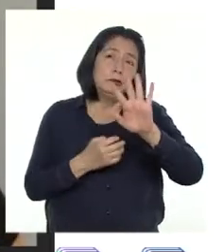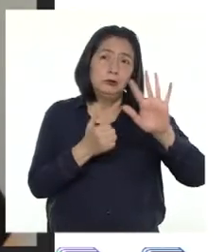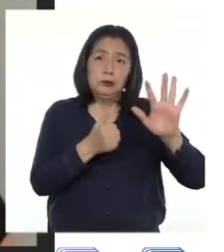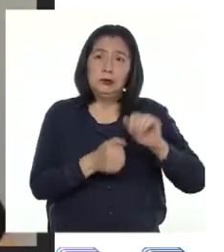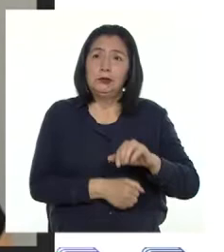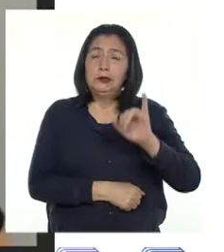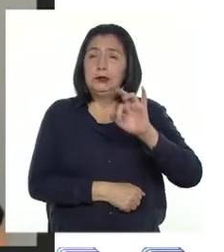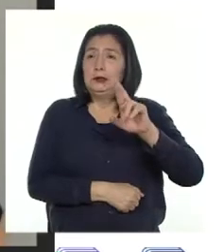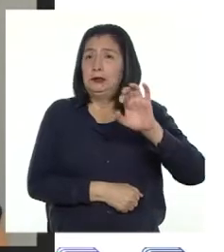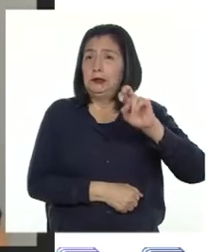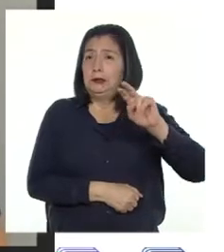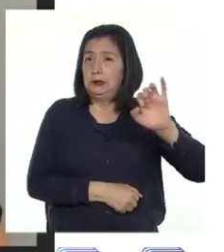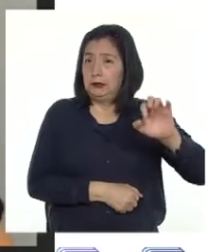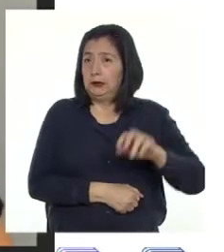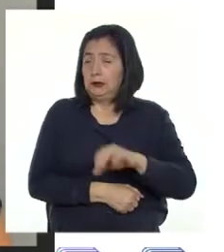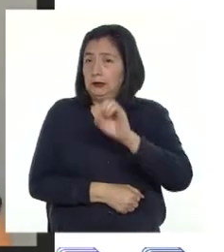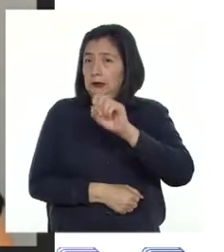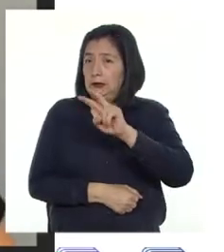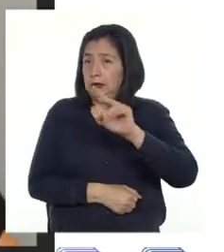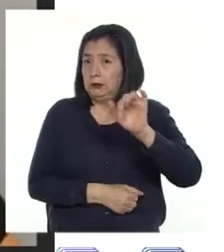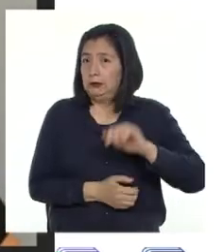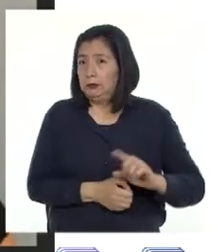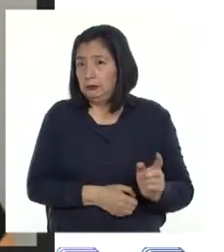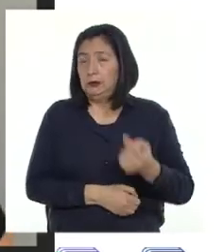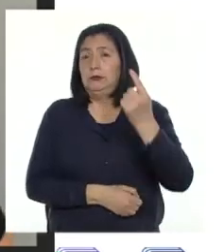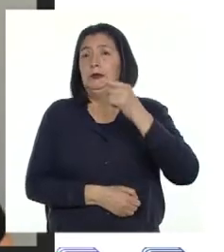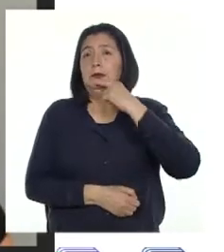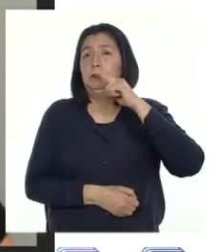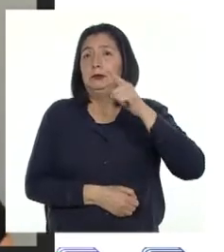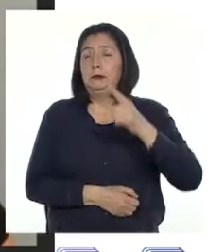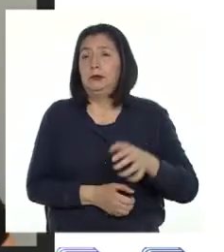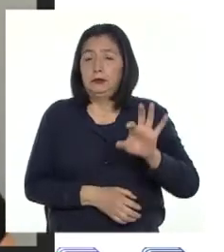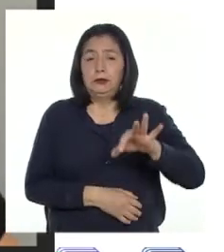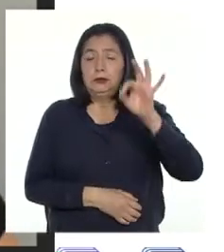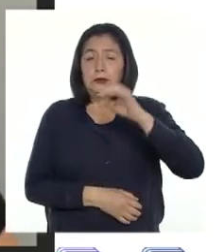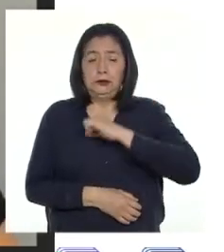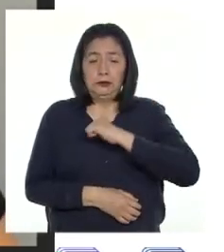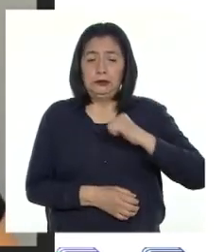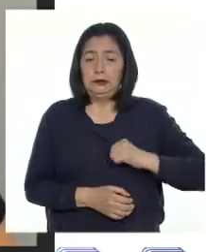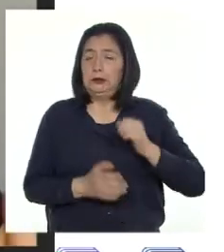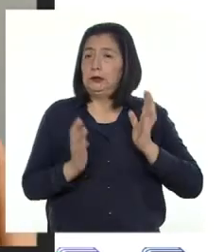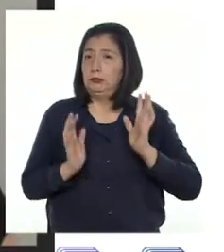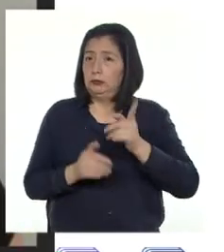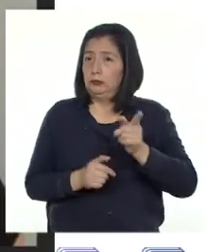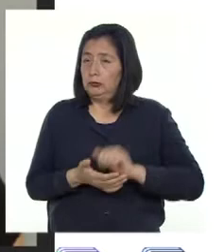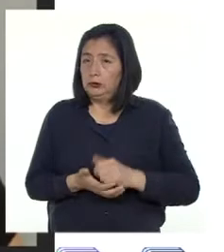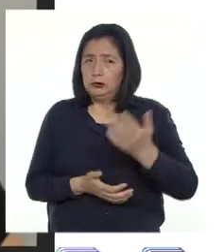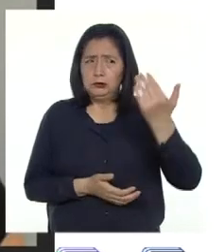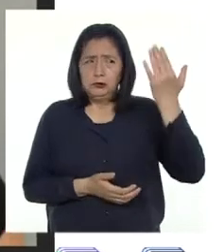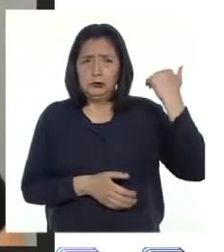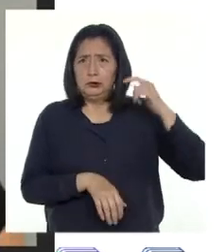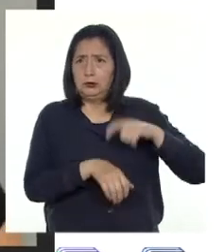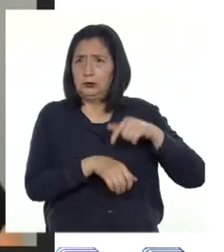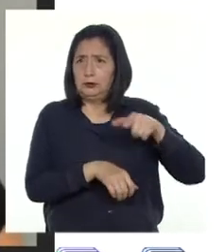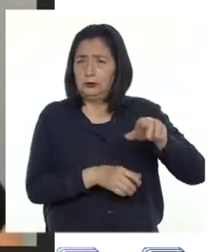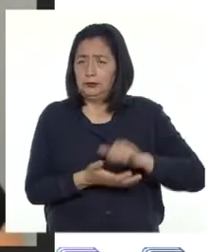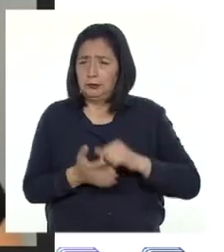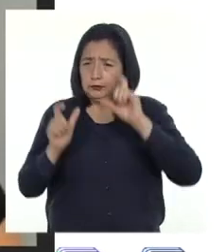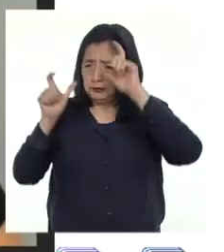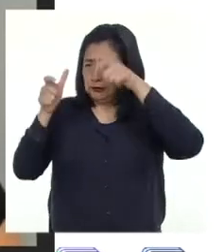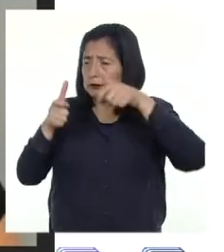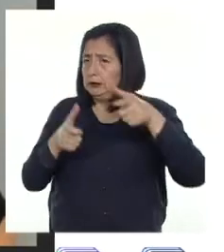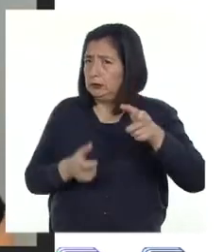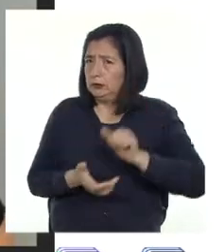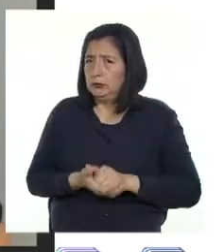1956, Irene Silva Linares de Santolaya fue la primera mujer elegida senadora. En esa época, en el